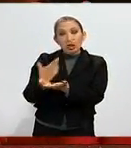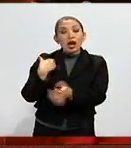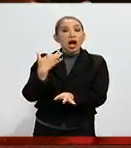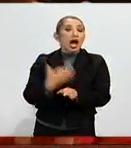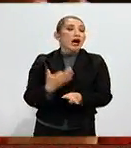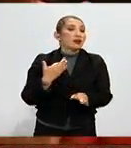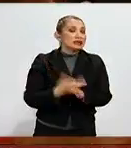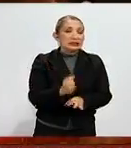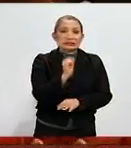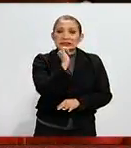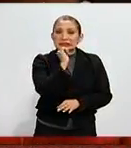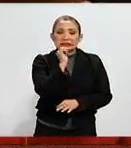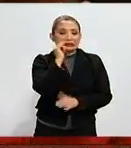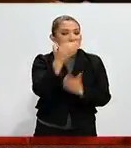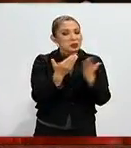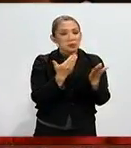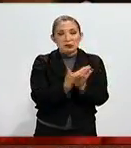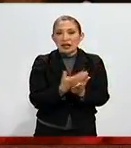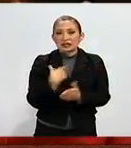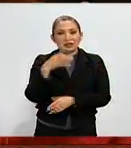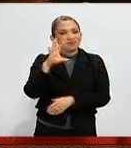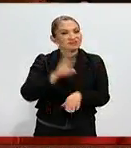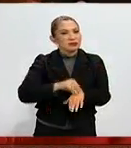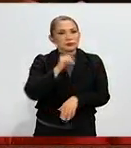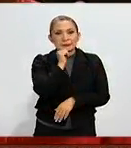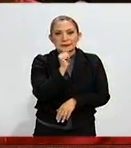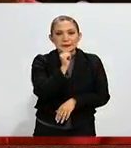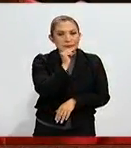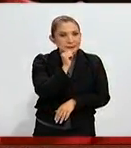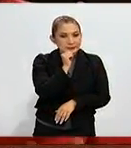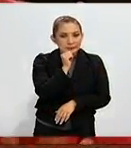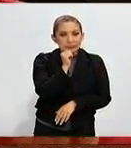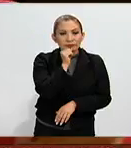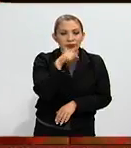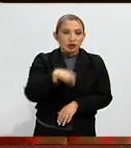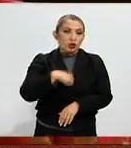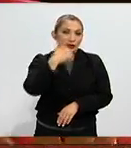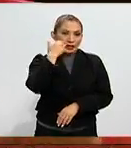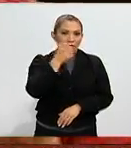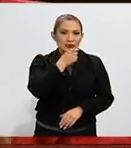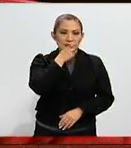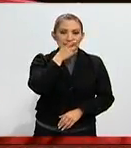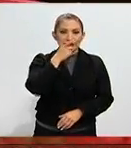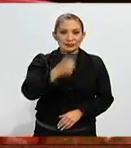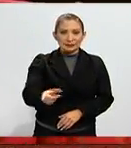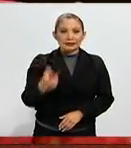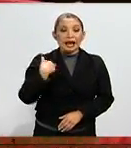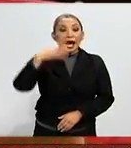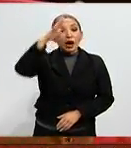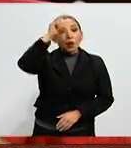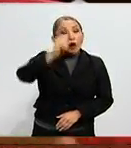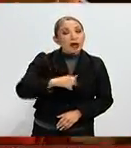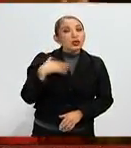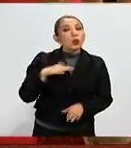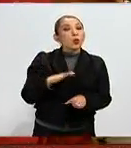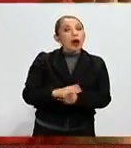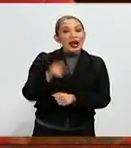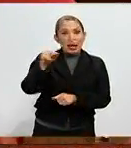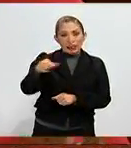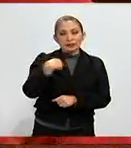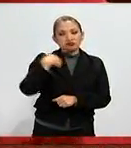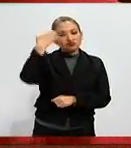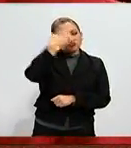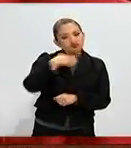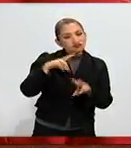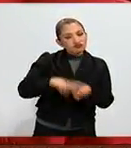este momento esta propuesta no está autorizada. Quiero comentar que lo que se acordó fue que se iba a